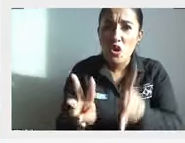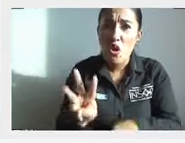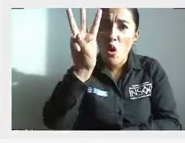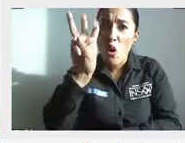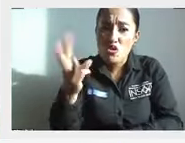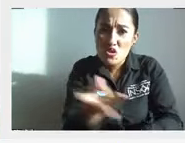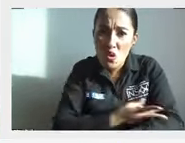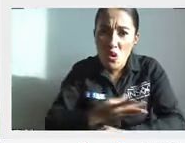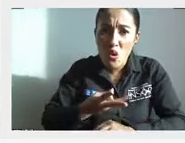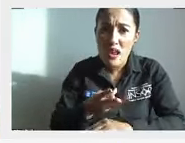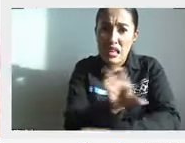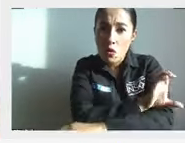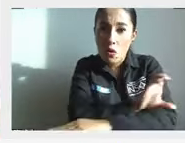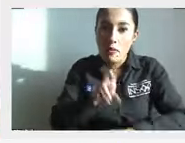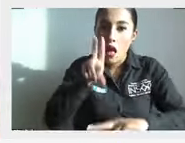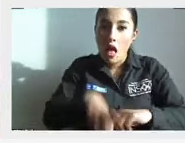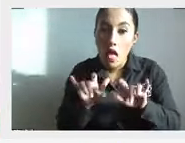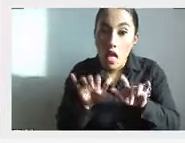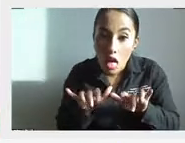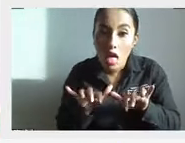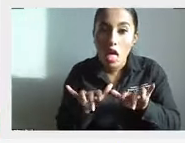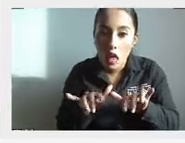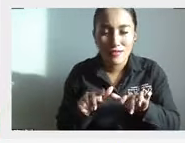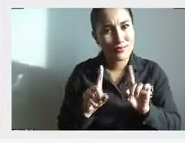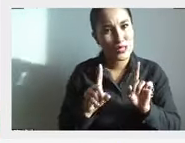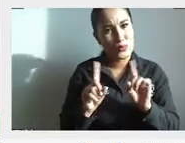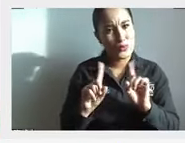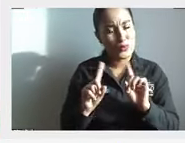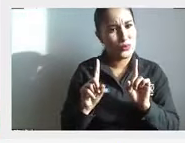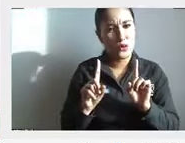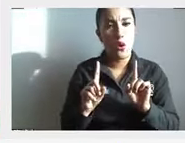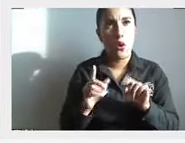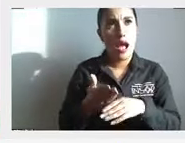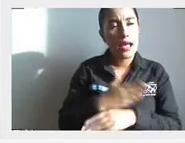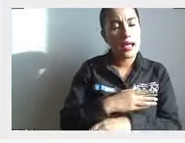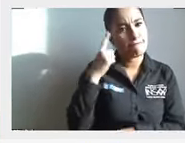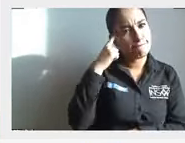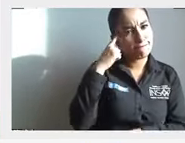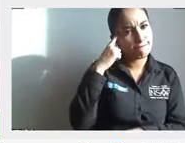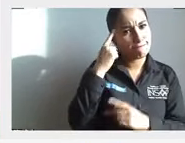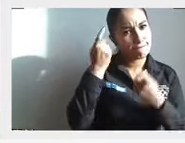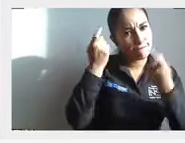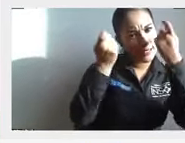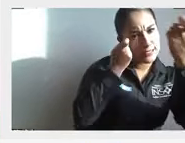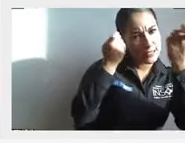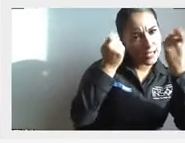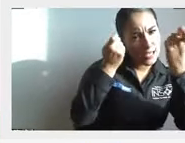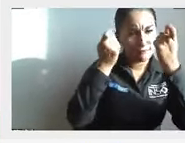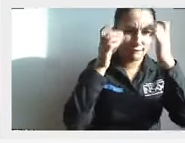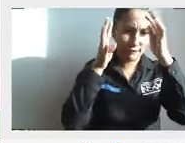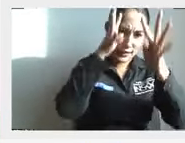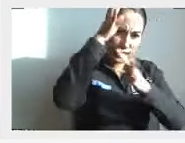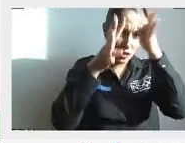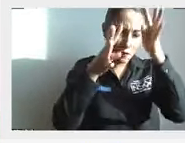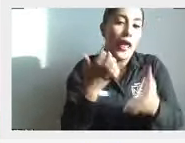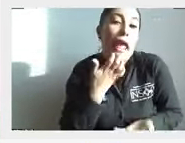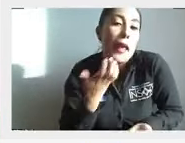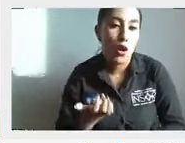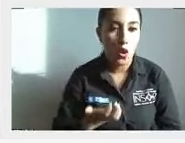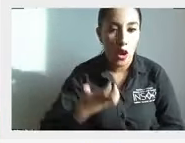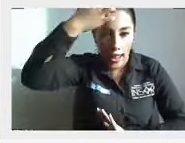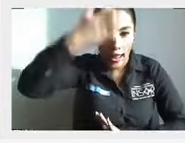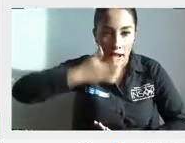Pues no va a pasar, y tengo que pensarme dinámicamente múltiples formas. Incluso la evaluación no la puede hacer con la